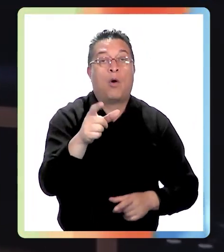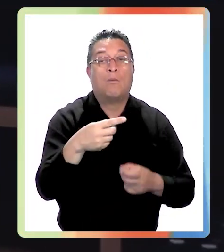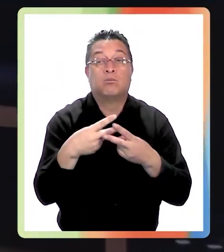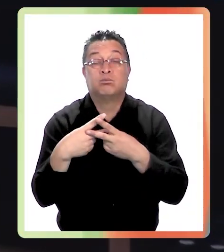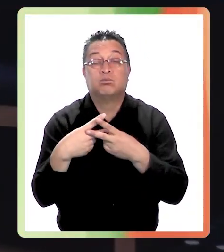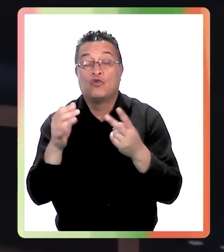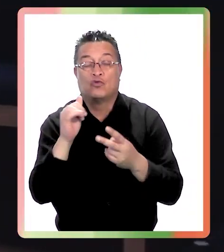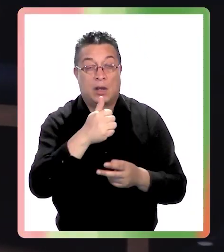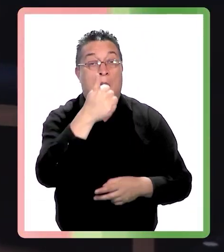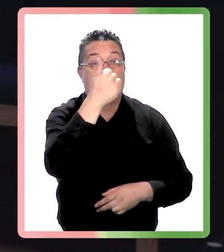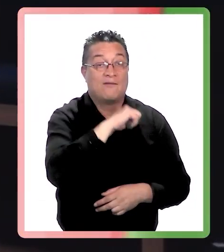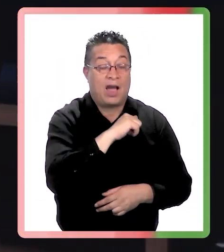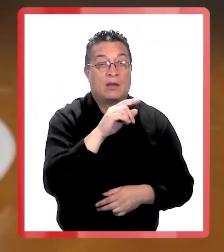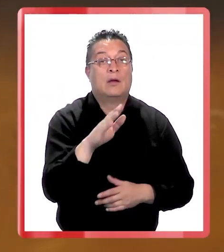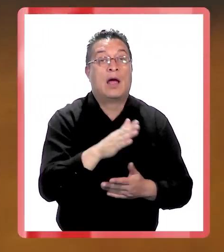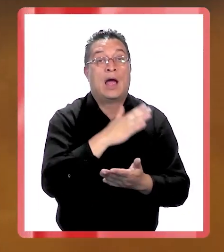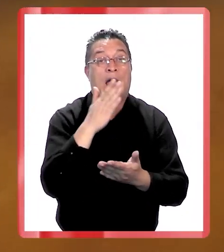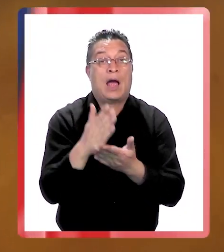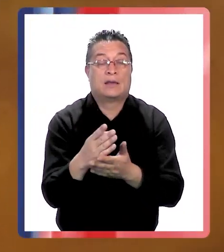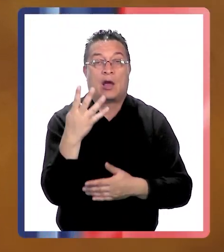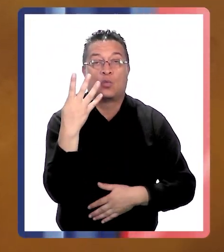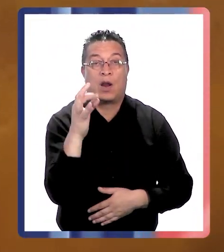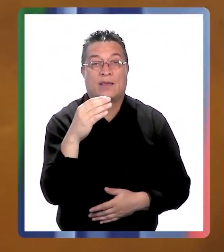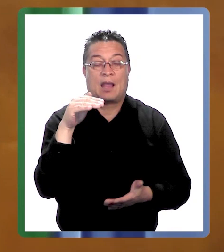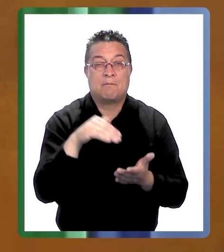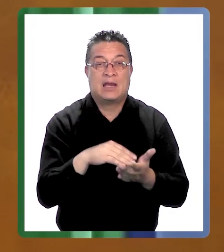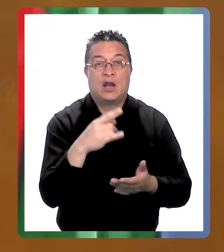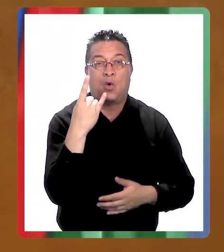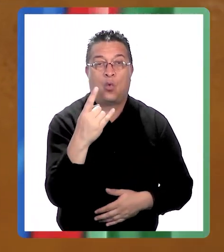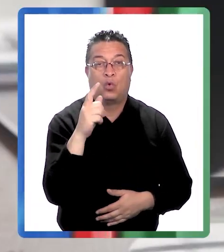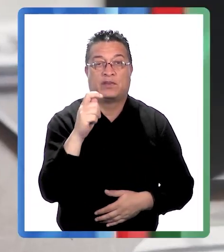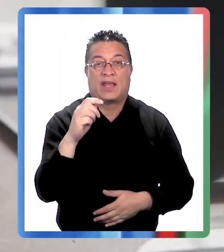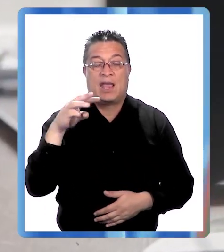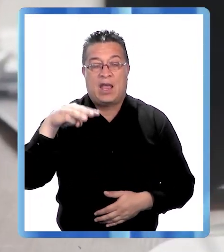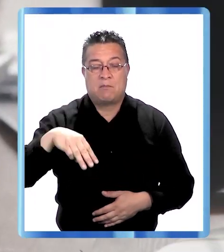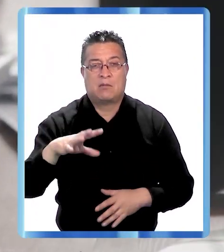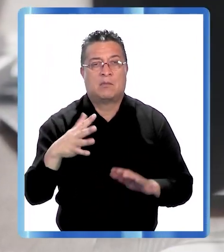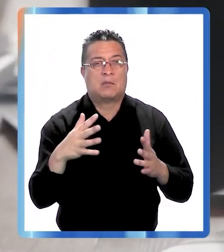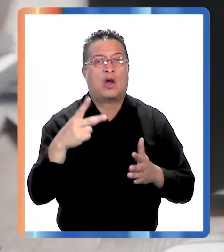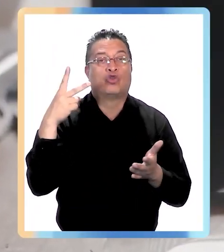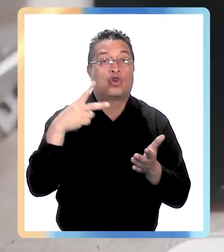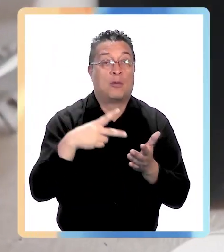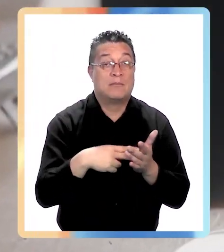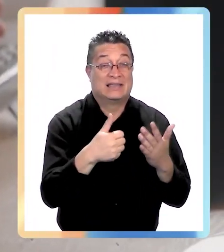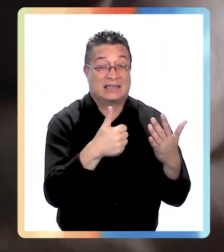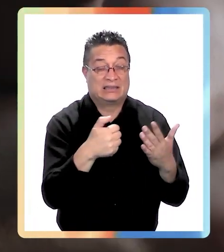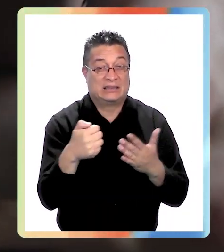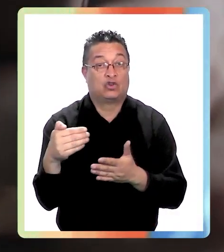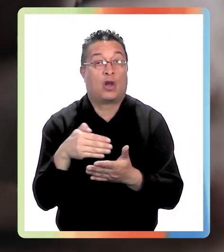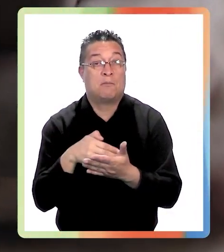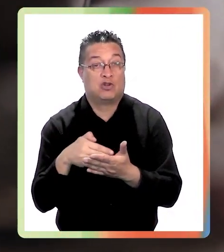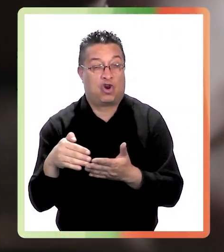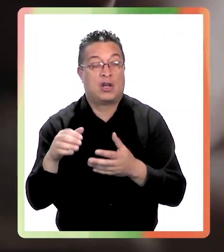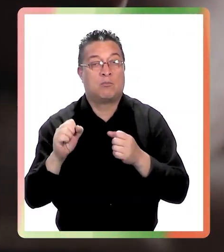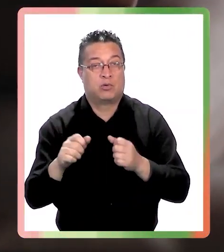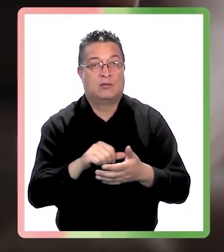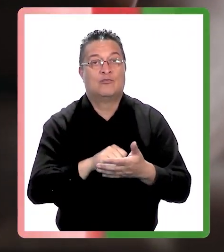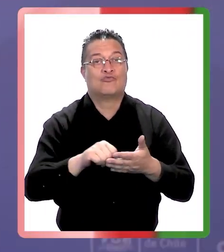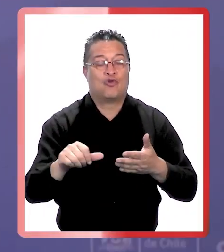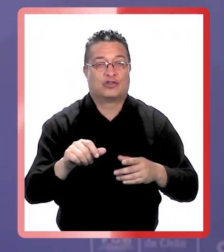actores públicos como privados de hasta 40.000 UTM, es decir, cerca de 2.600 millones de